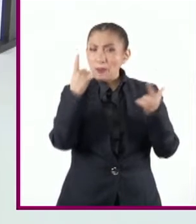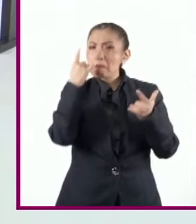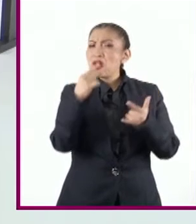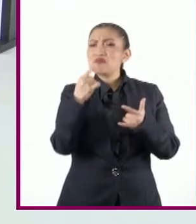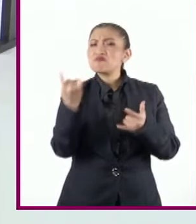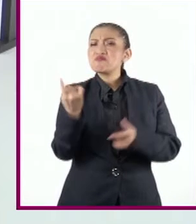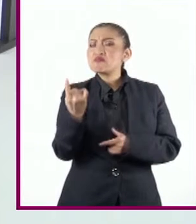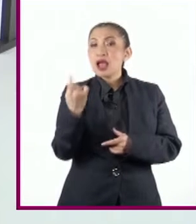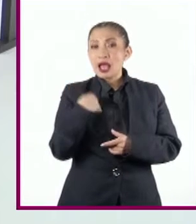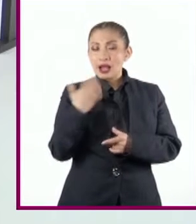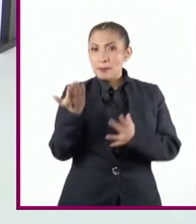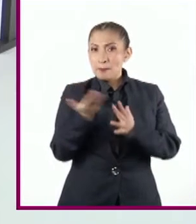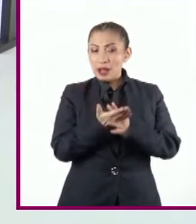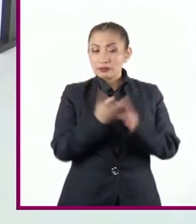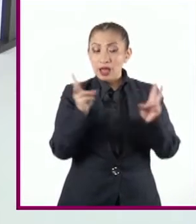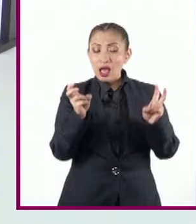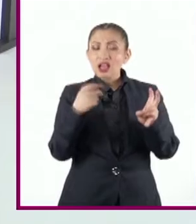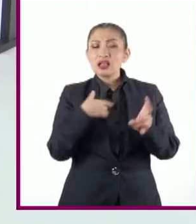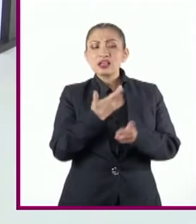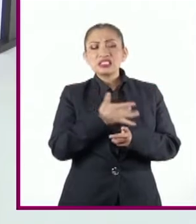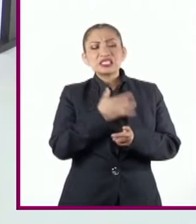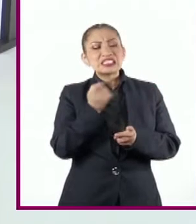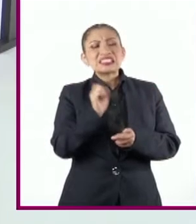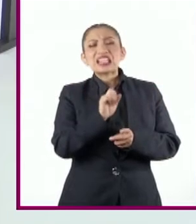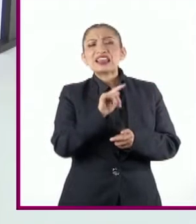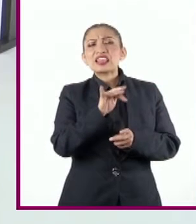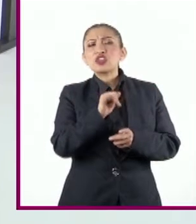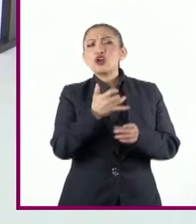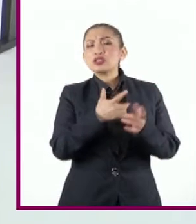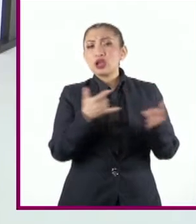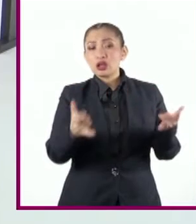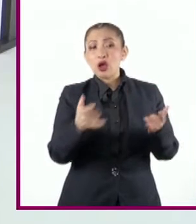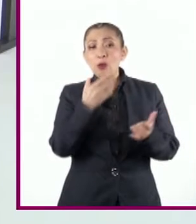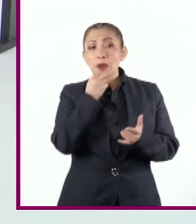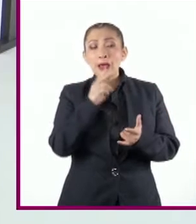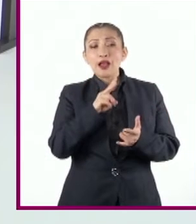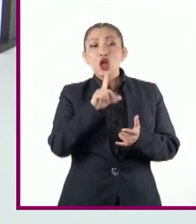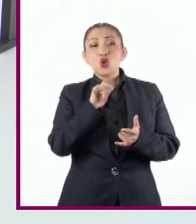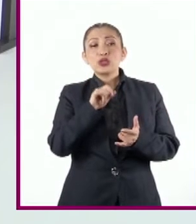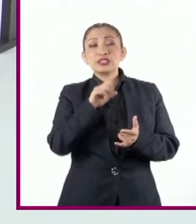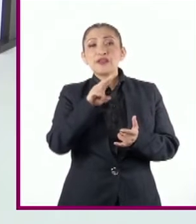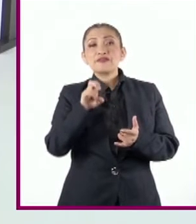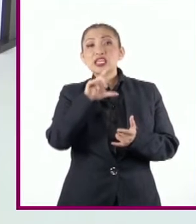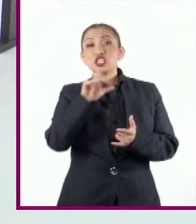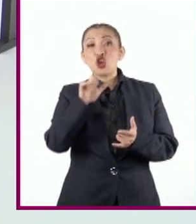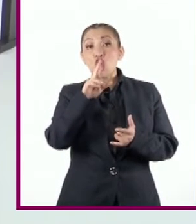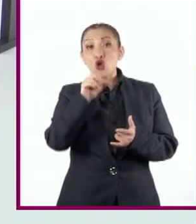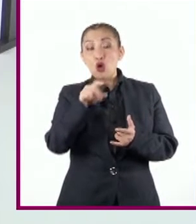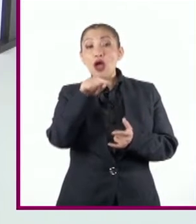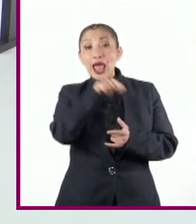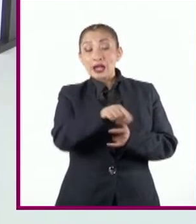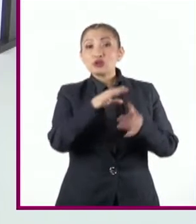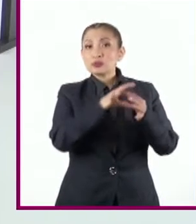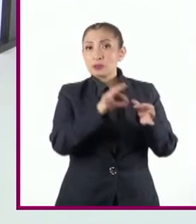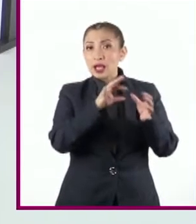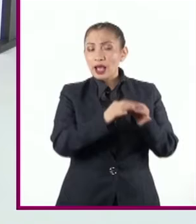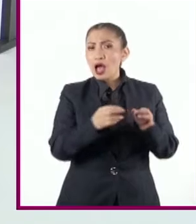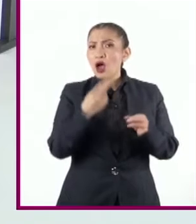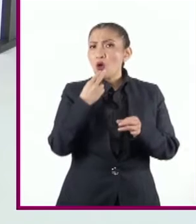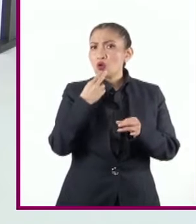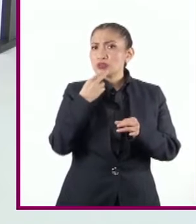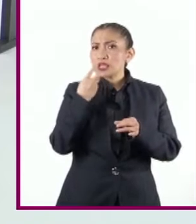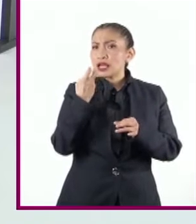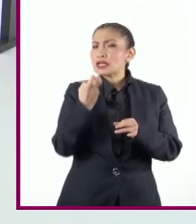qué?, en su apartado El sentido de la historia, del autor Luis Villoro, que nos da una idea sobre la utilidad de